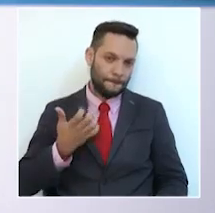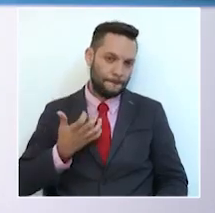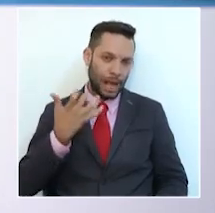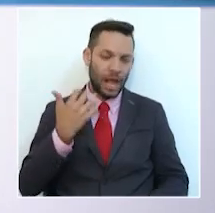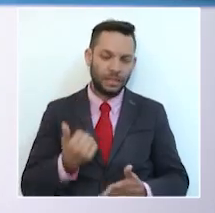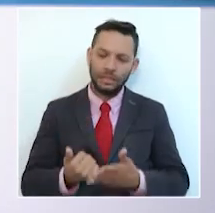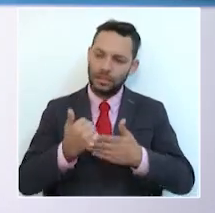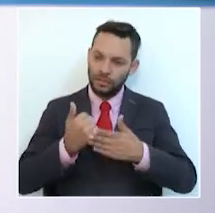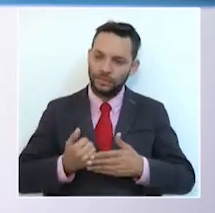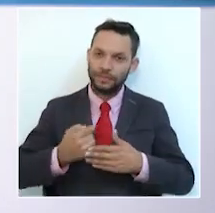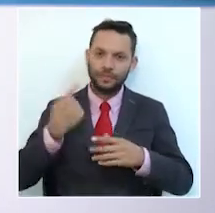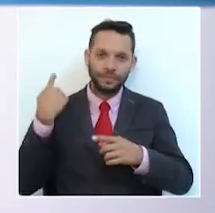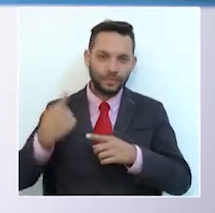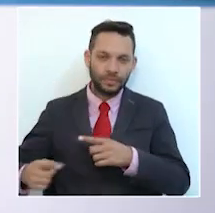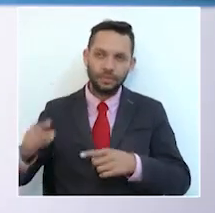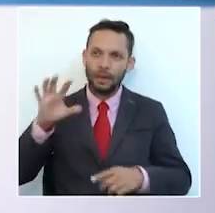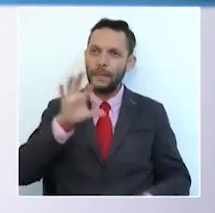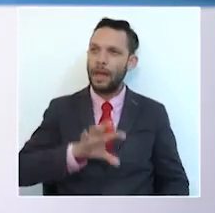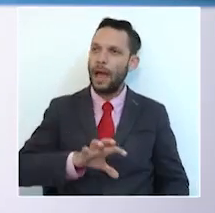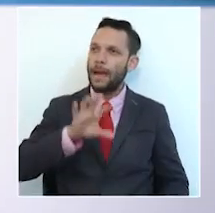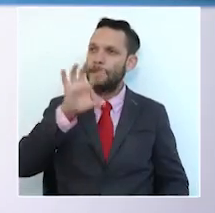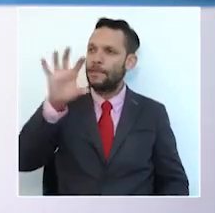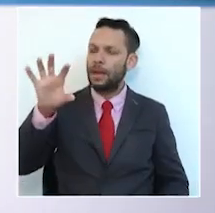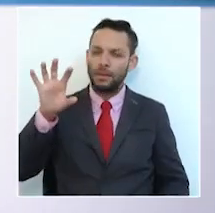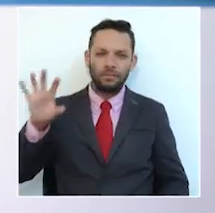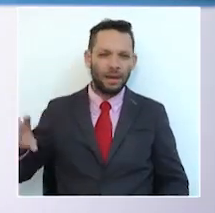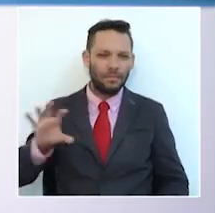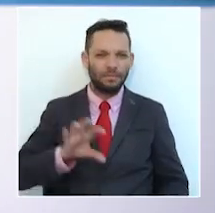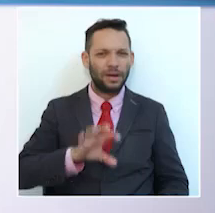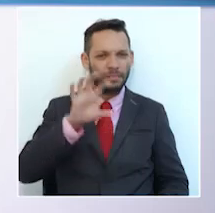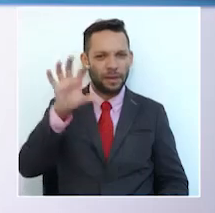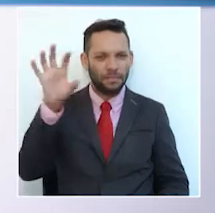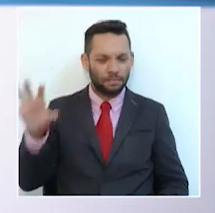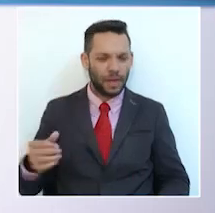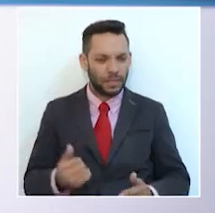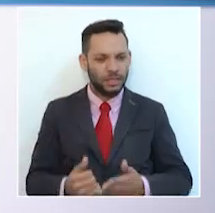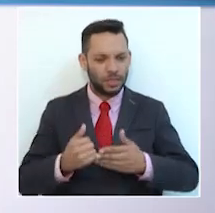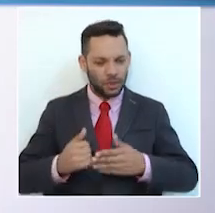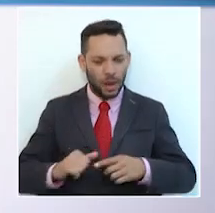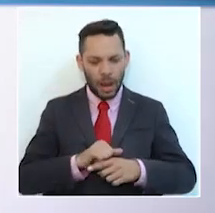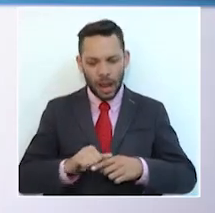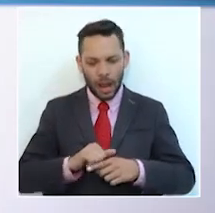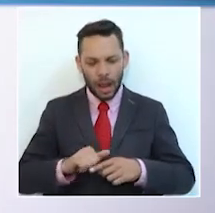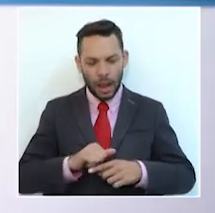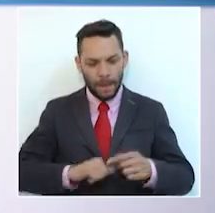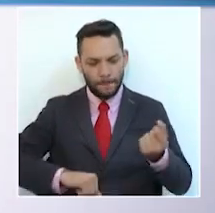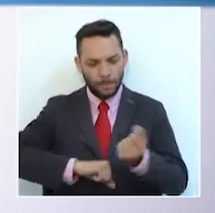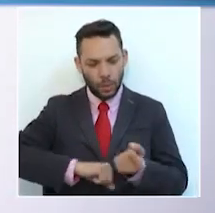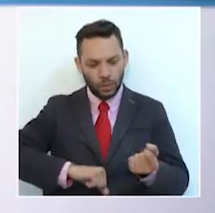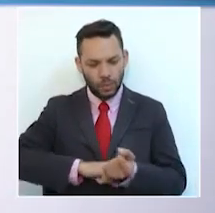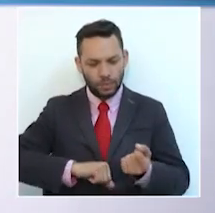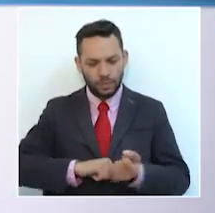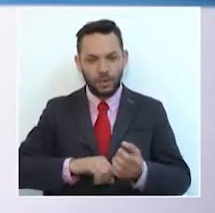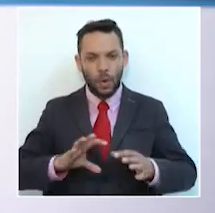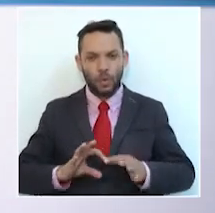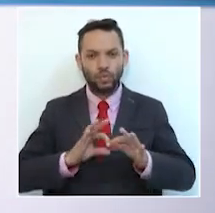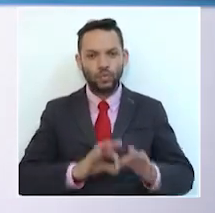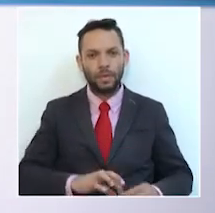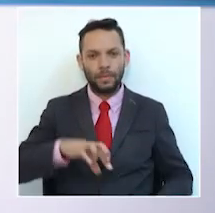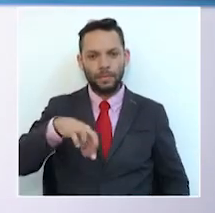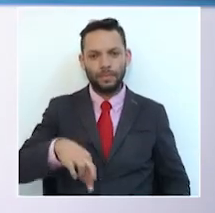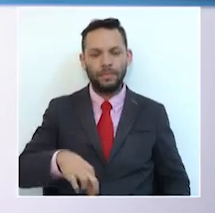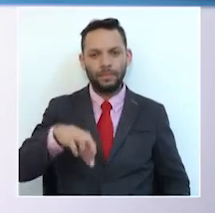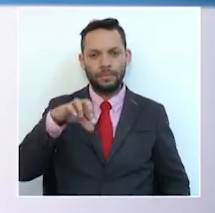y en los distintos y dependiendo de las distintas mezclas recibe distintas denominaciones por lo tanto un pelo jde es una